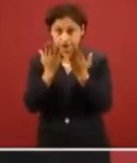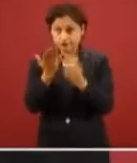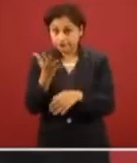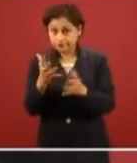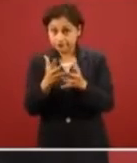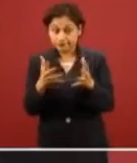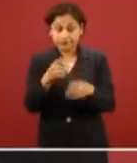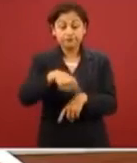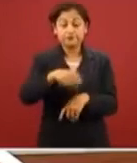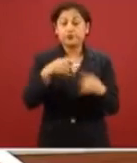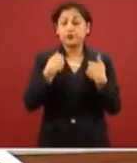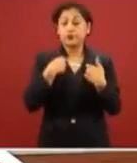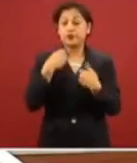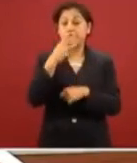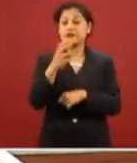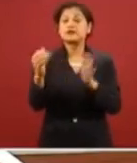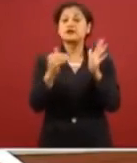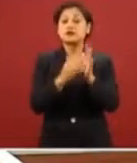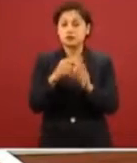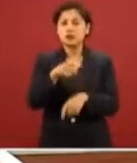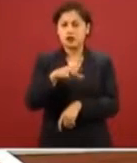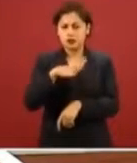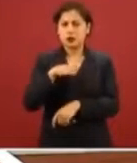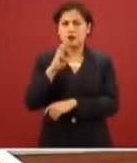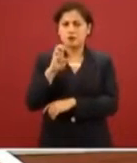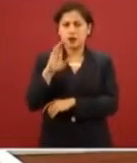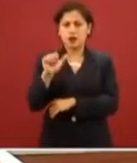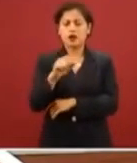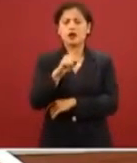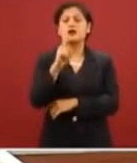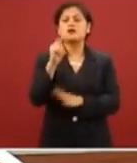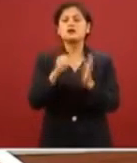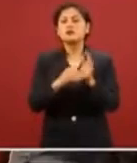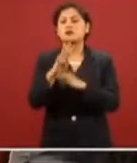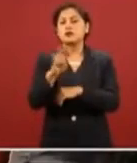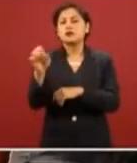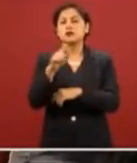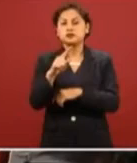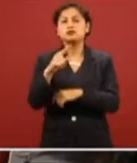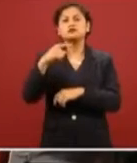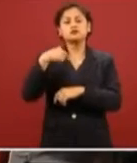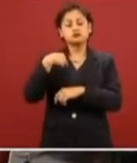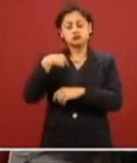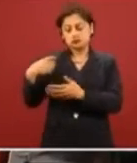300,000 que tienen también beca de 2,400 pesos. Entonces, los 20 millones serían para eso,